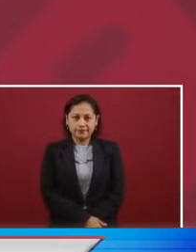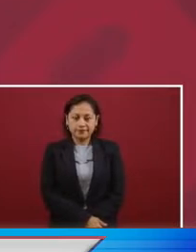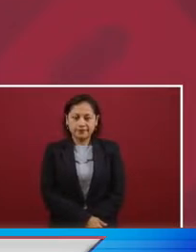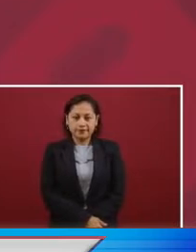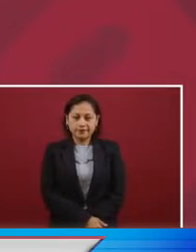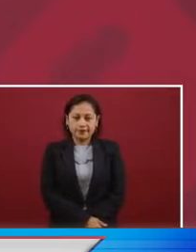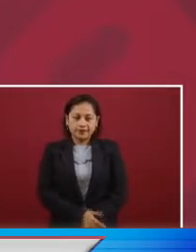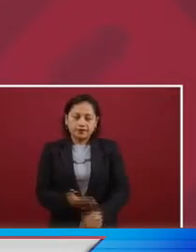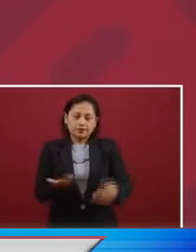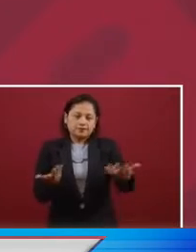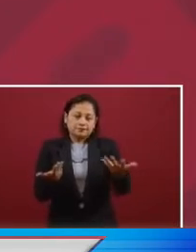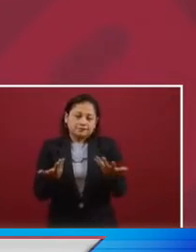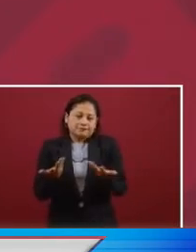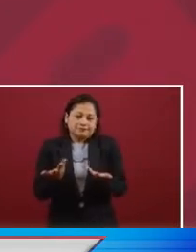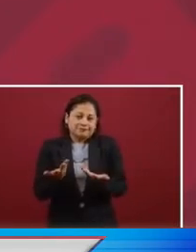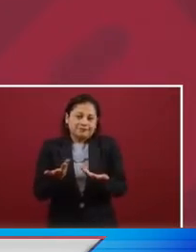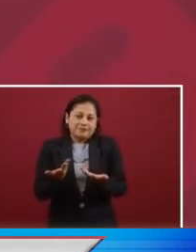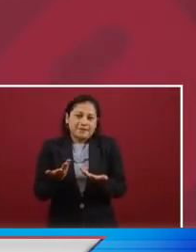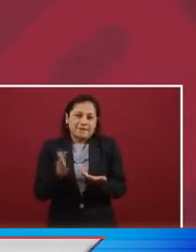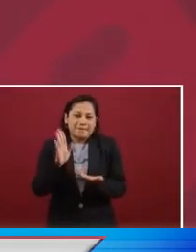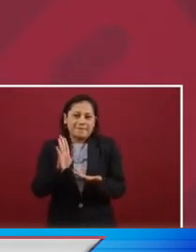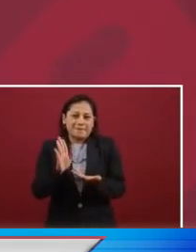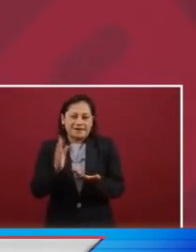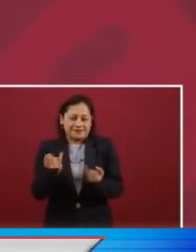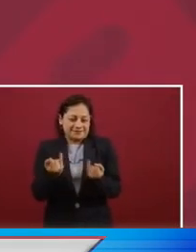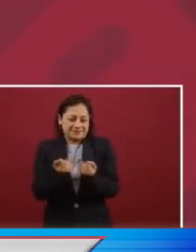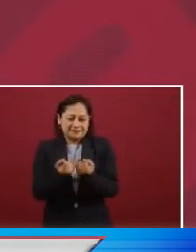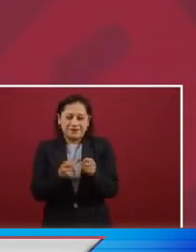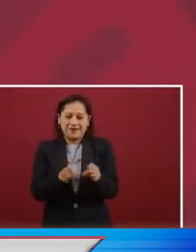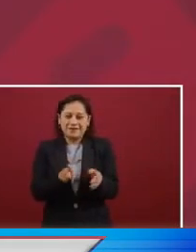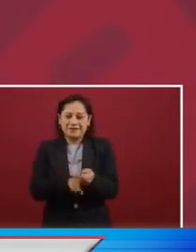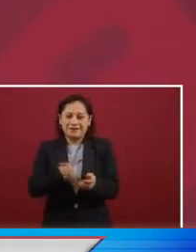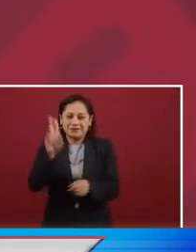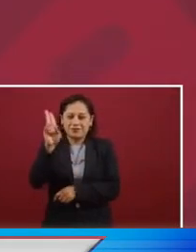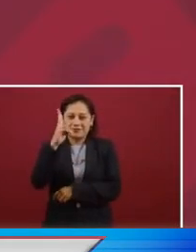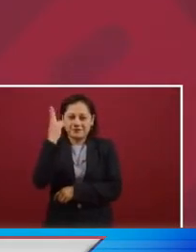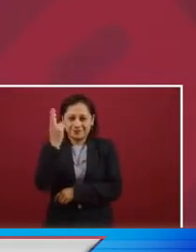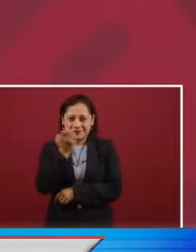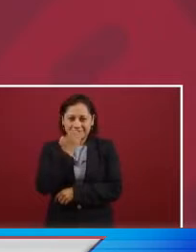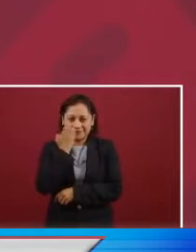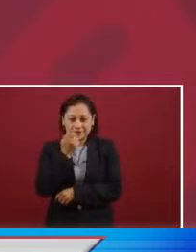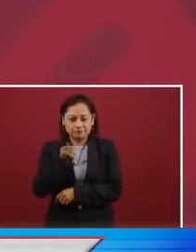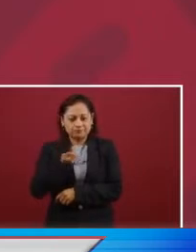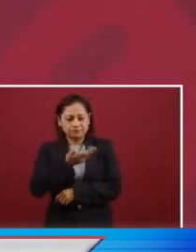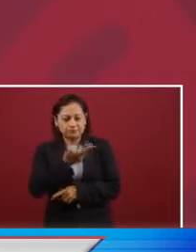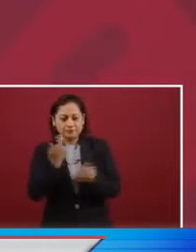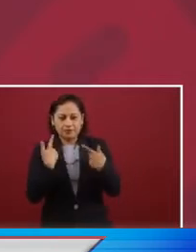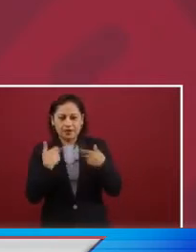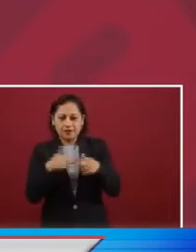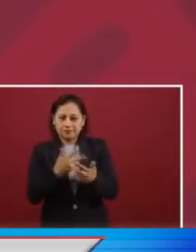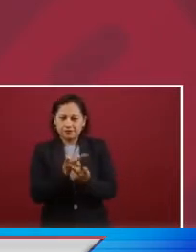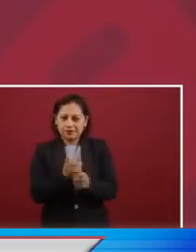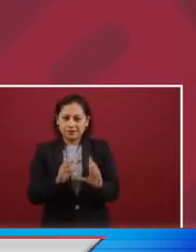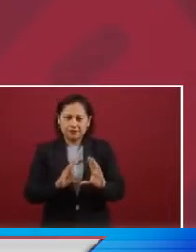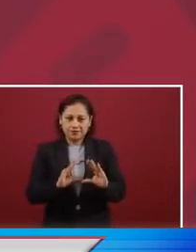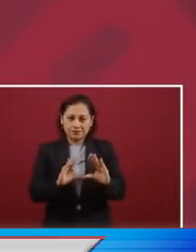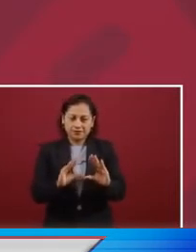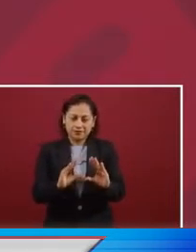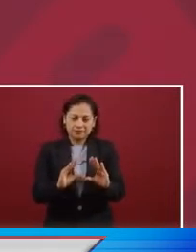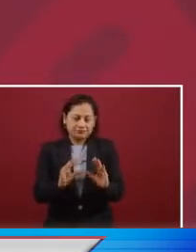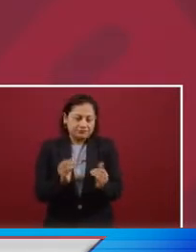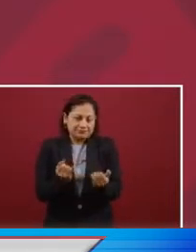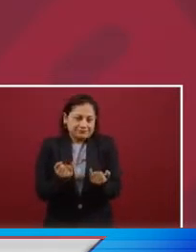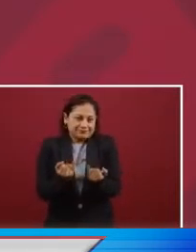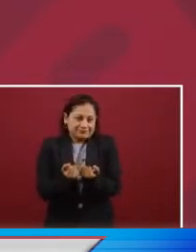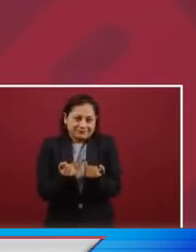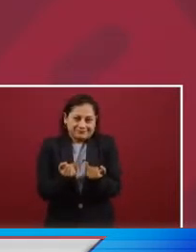inversión de 12,500 millones de pesos, y se espera que para finales del año próximo se tenga una inversión similar llevando a las refinerías a llegar a una